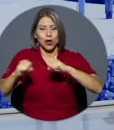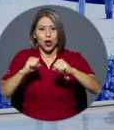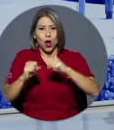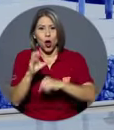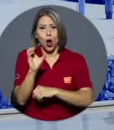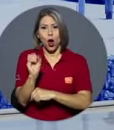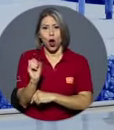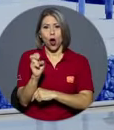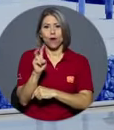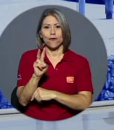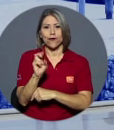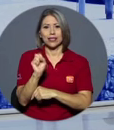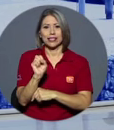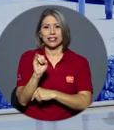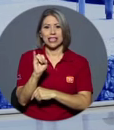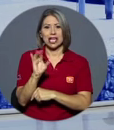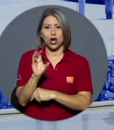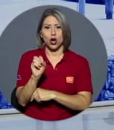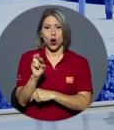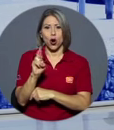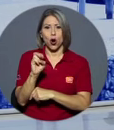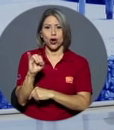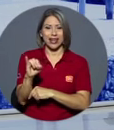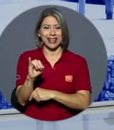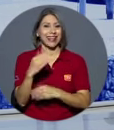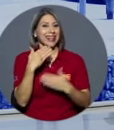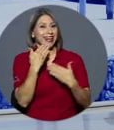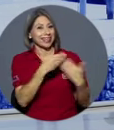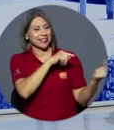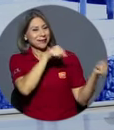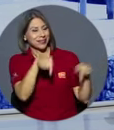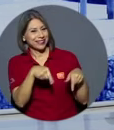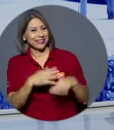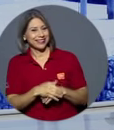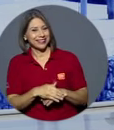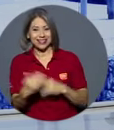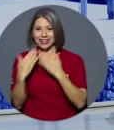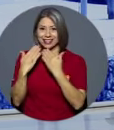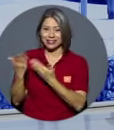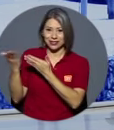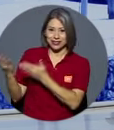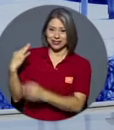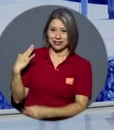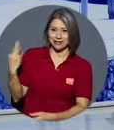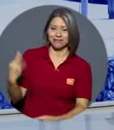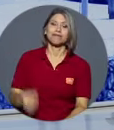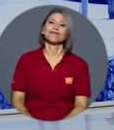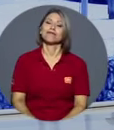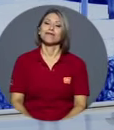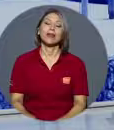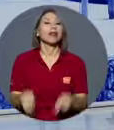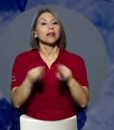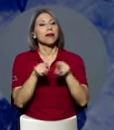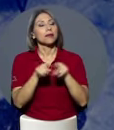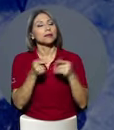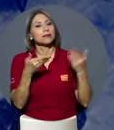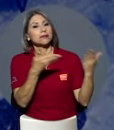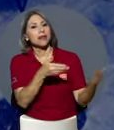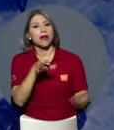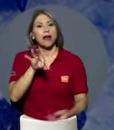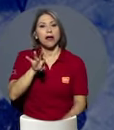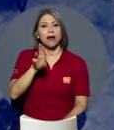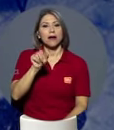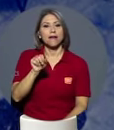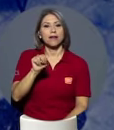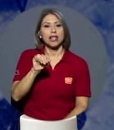Sismológico y Vulcanológico de Costa Rica, OBSICORI. Gracias, Marino, por estar una vez más en Una Mirada. Muchas gracias a ustedes por la invitación. También nos